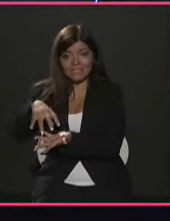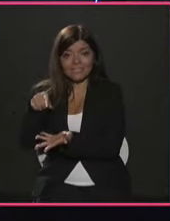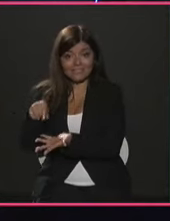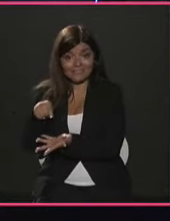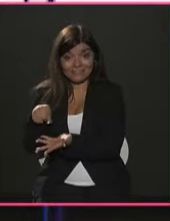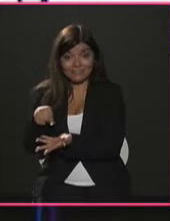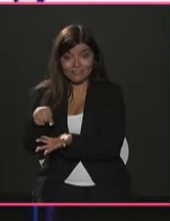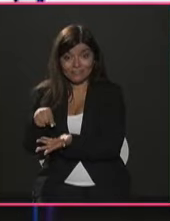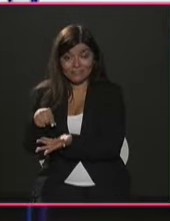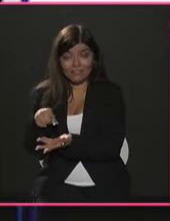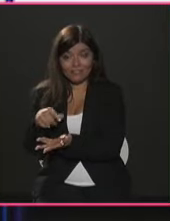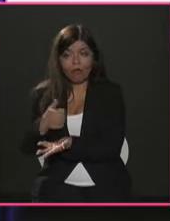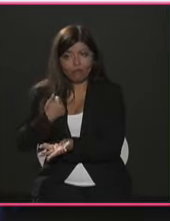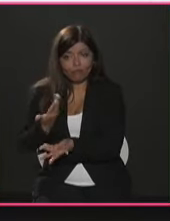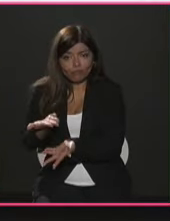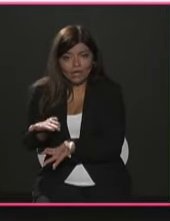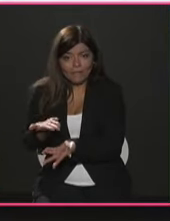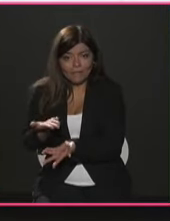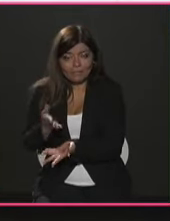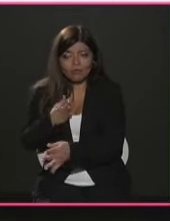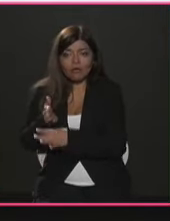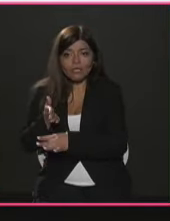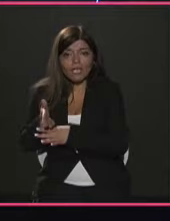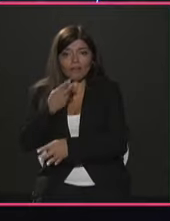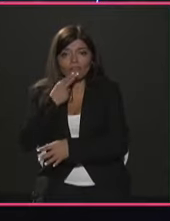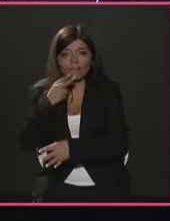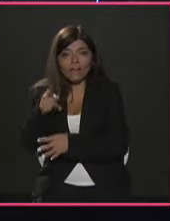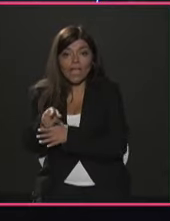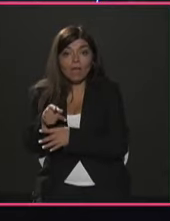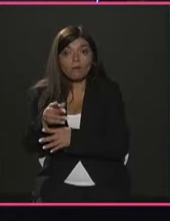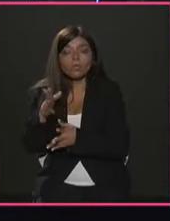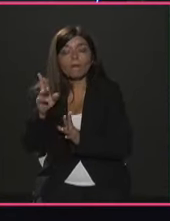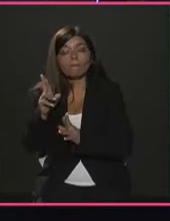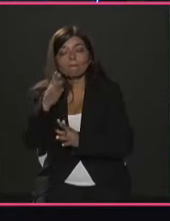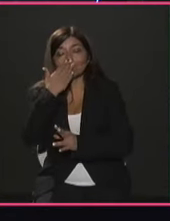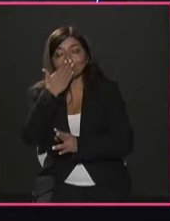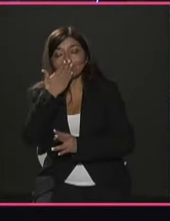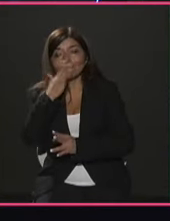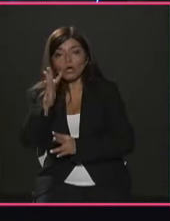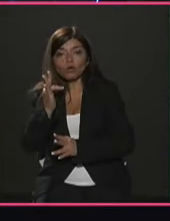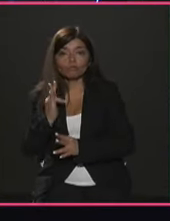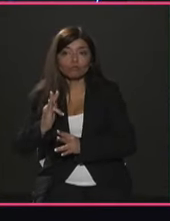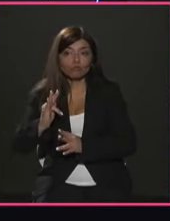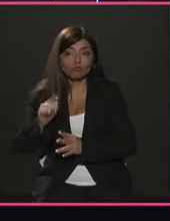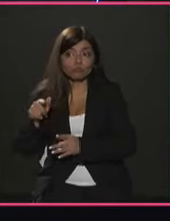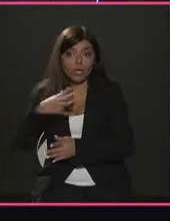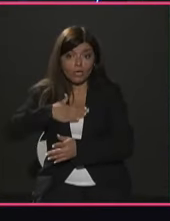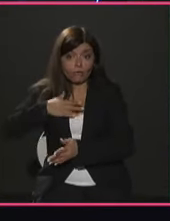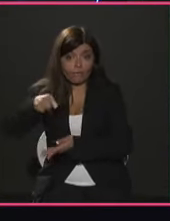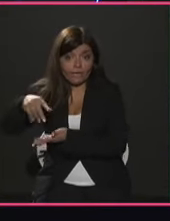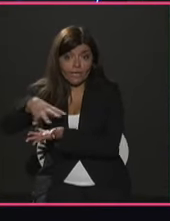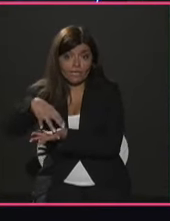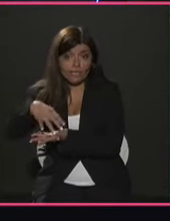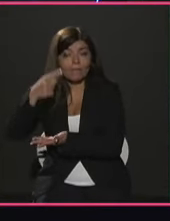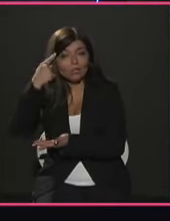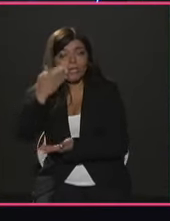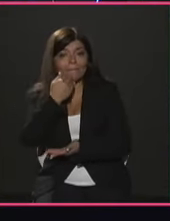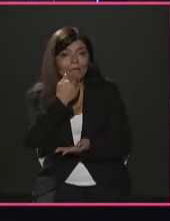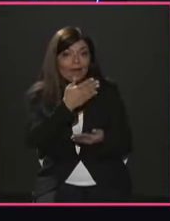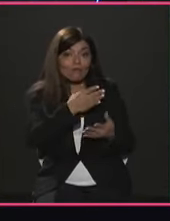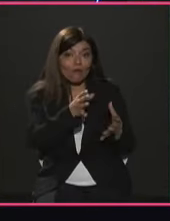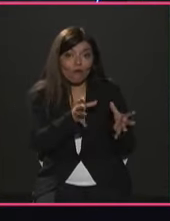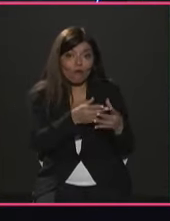en ella voluntariamente y nos mudamos a ella porque esperamos un futuro menor mejor pero también está la otra